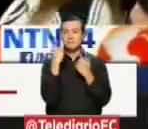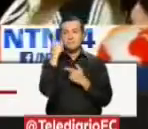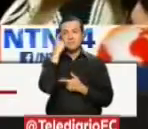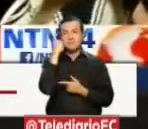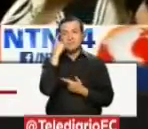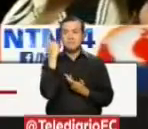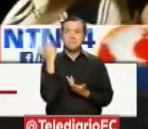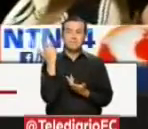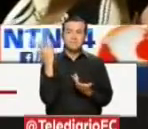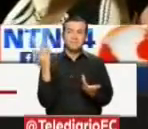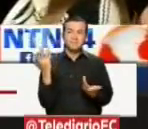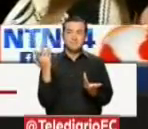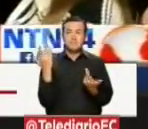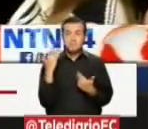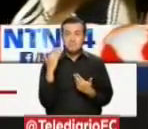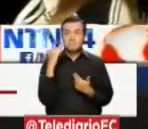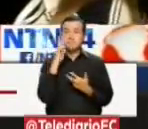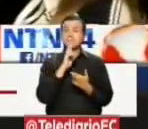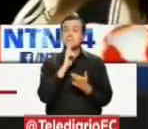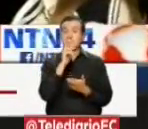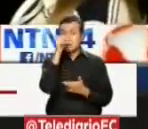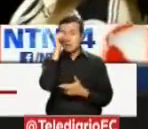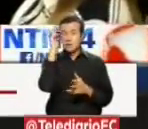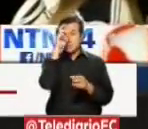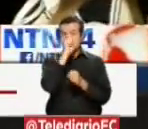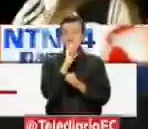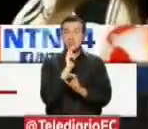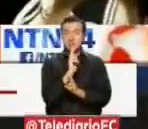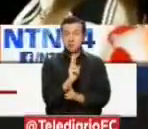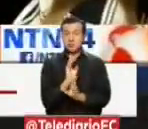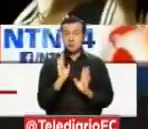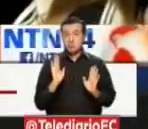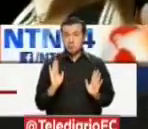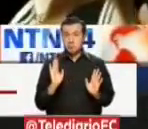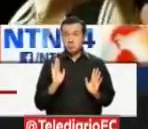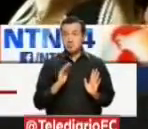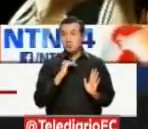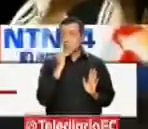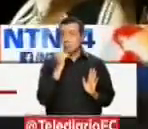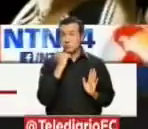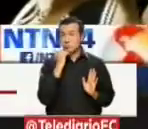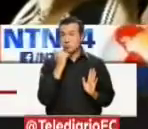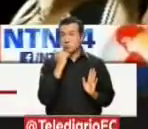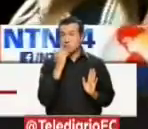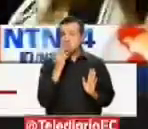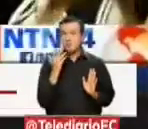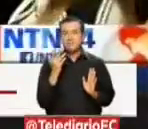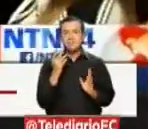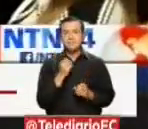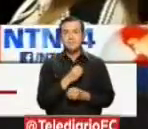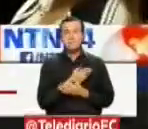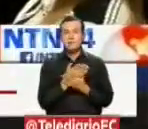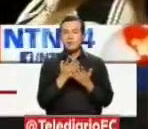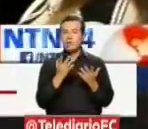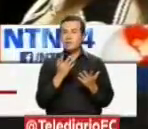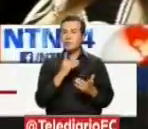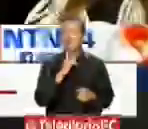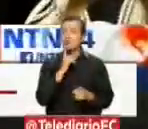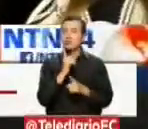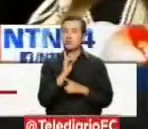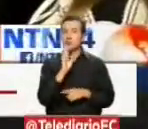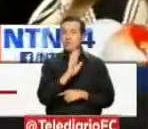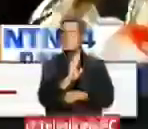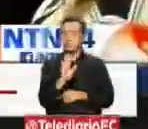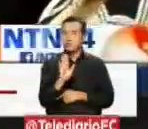todavía. Sí. Y después contesté anoche, ¿no? ¿Y han hecho alguna solicitud? Si algún día se presentara la